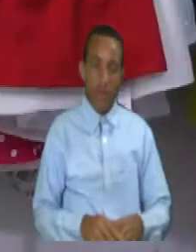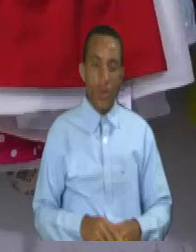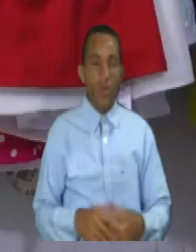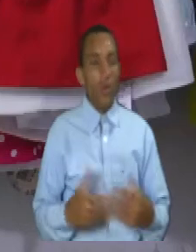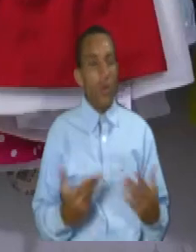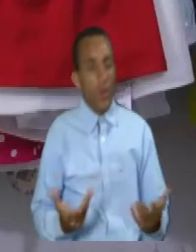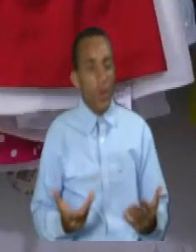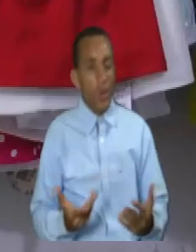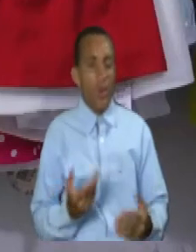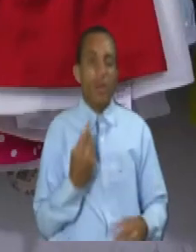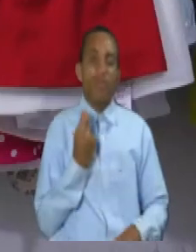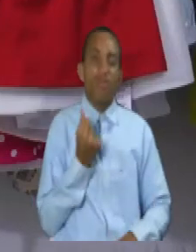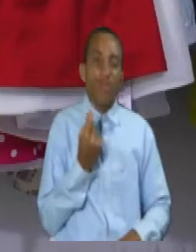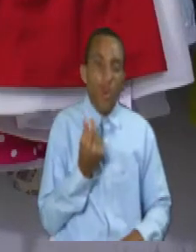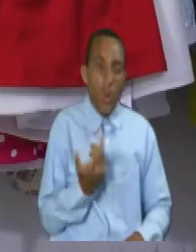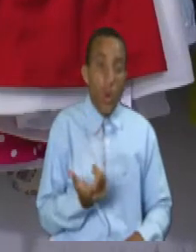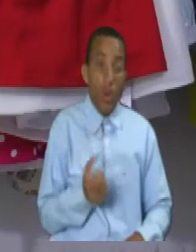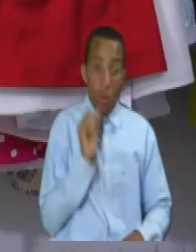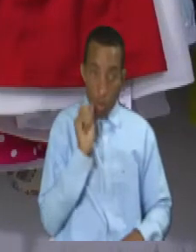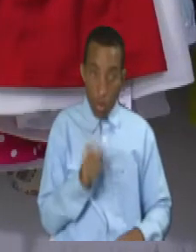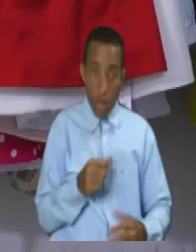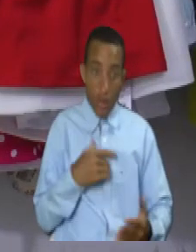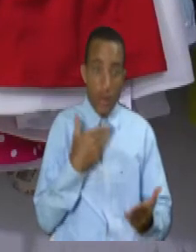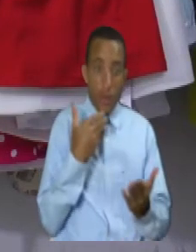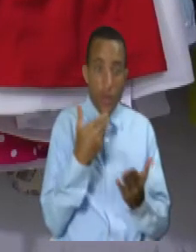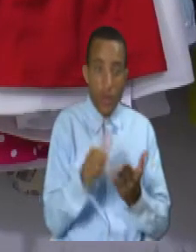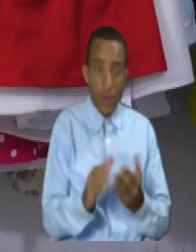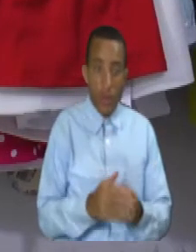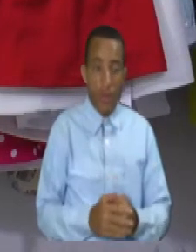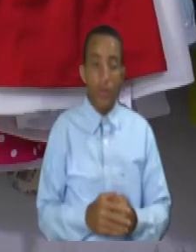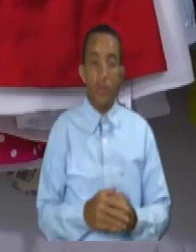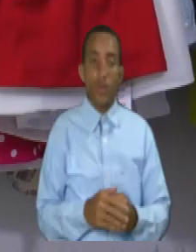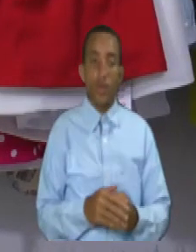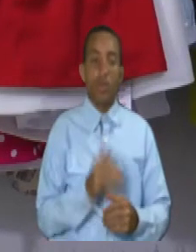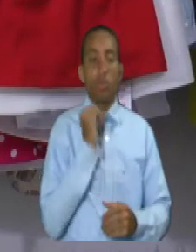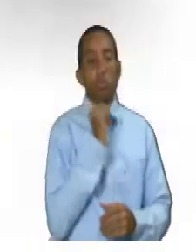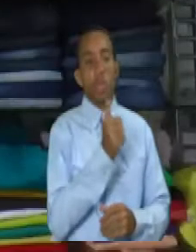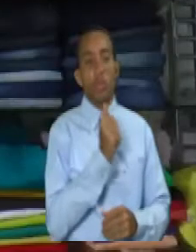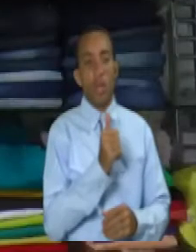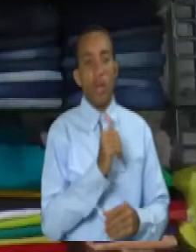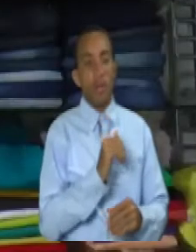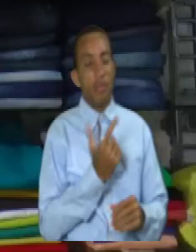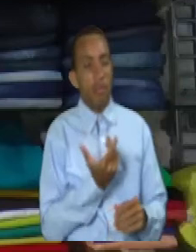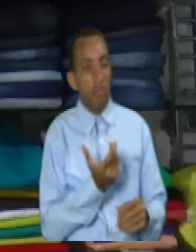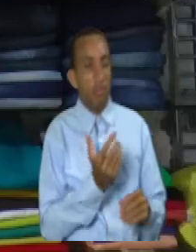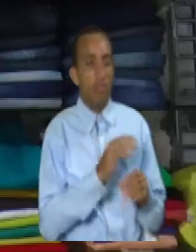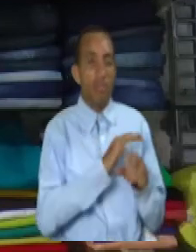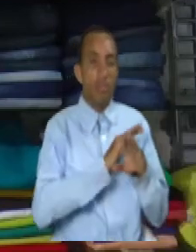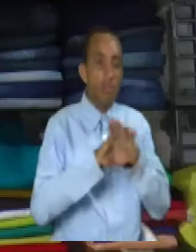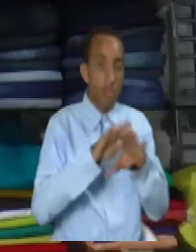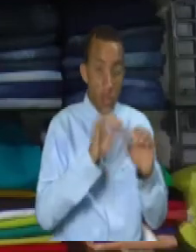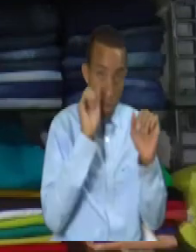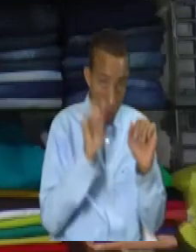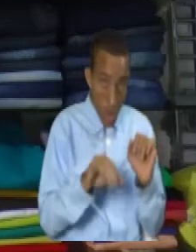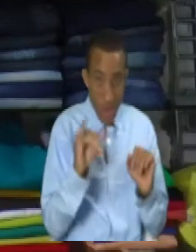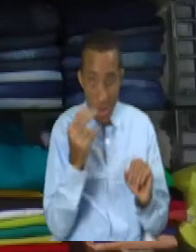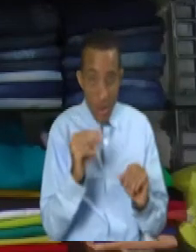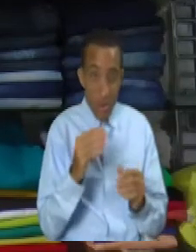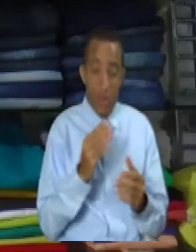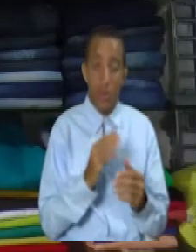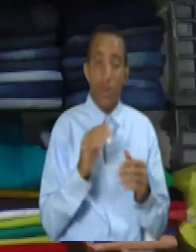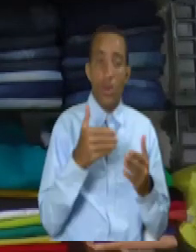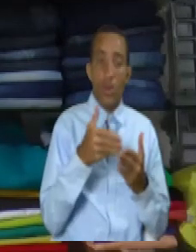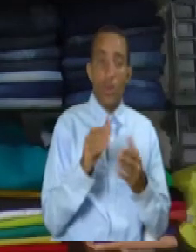los precios? ¿Sí podemos ir a contar, que sea usted la que le cuente a nuestros televidentes, si pueden o no pueden venir a comprar? Claro que sí, que pueden venir a